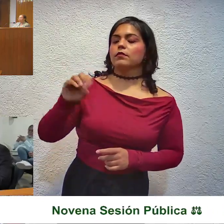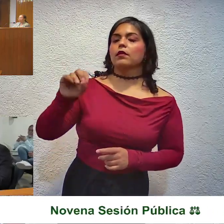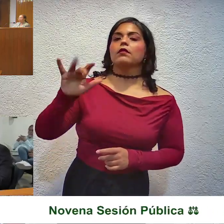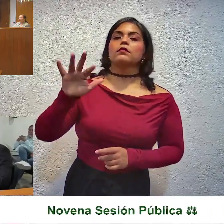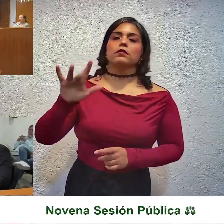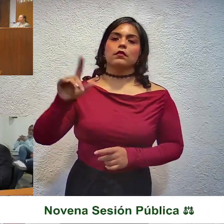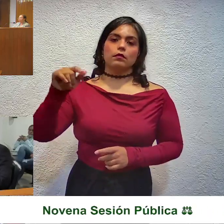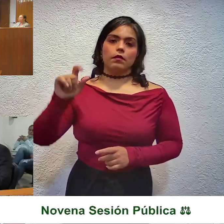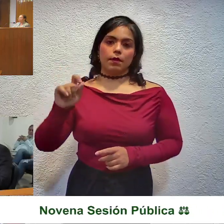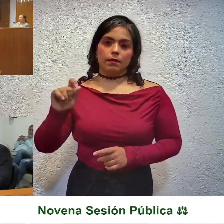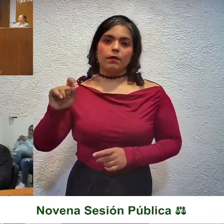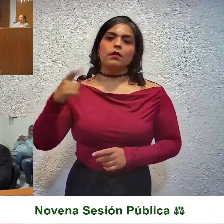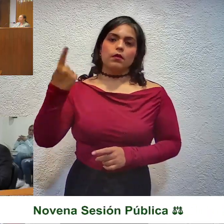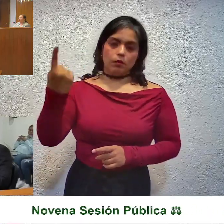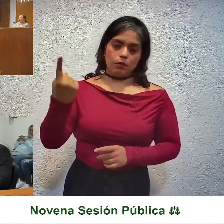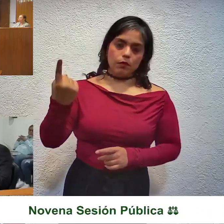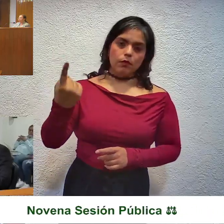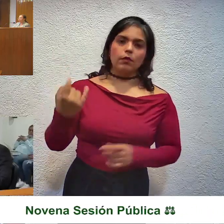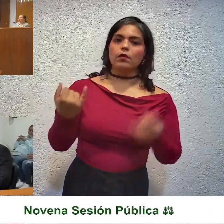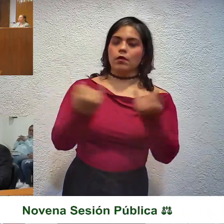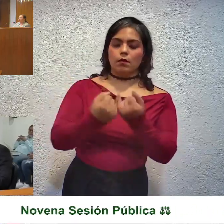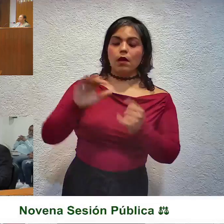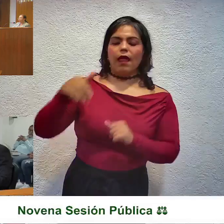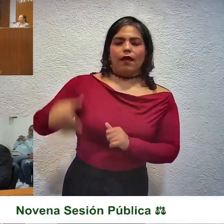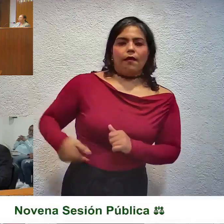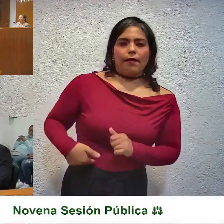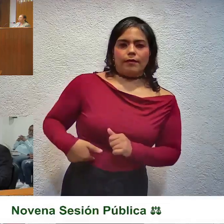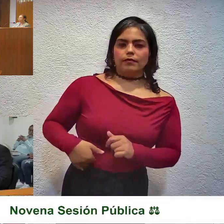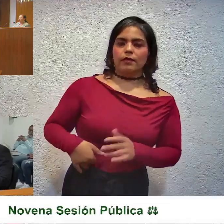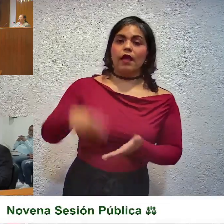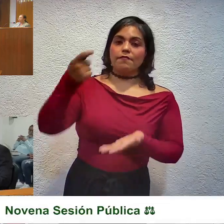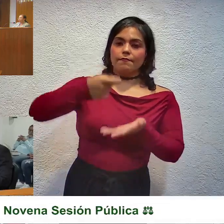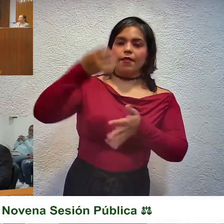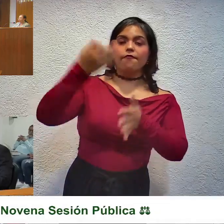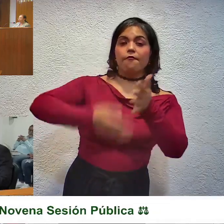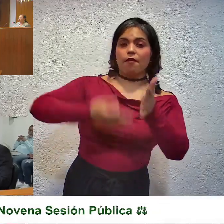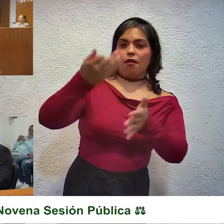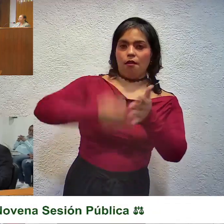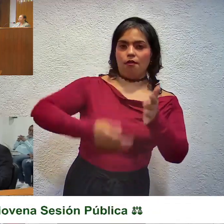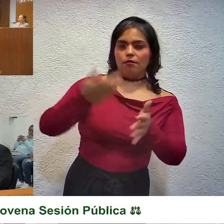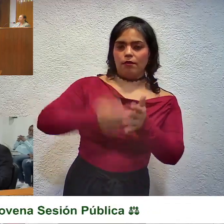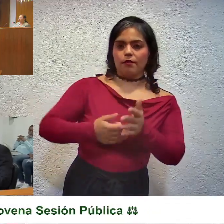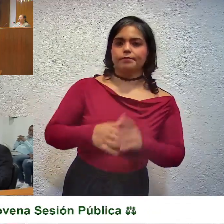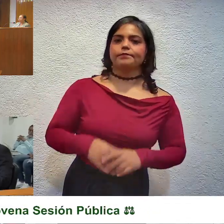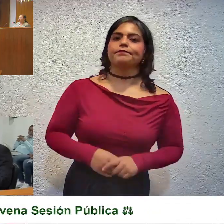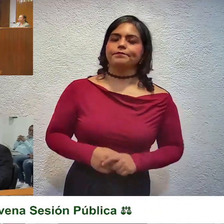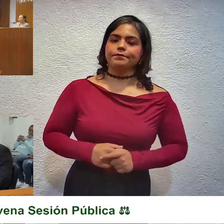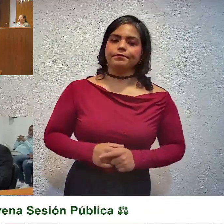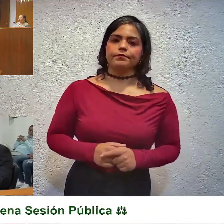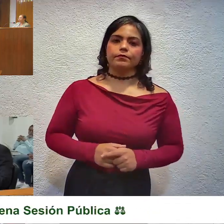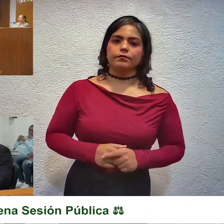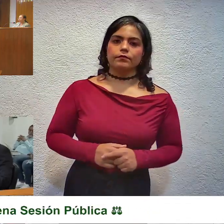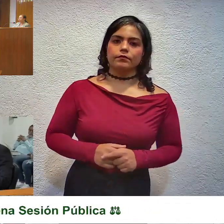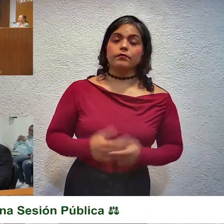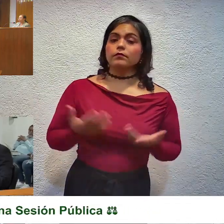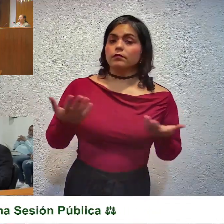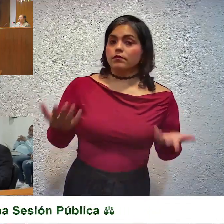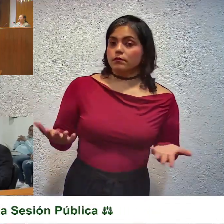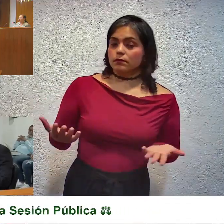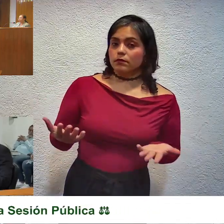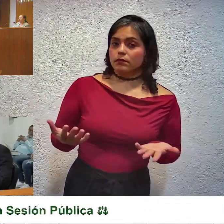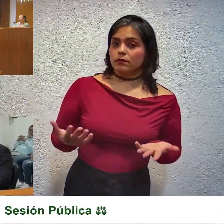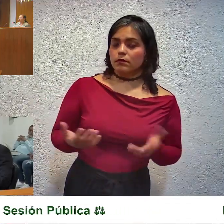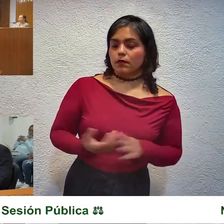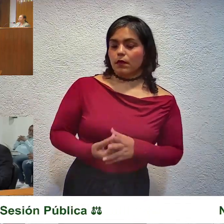050 diagonal 2021 y del incidente de incumplimiento de sentencia relacionado con el mismo. Ello con la sección del efecto